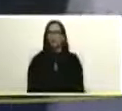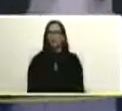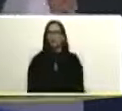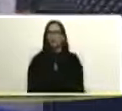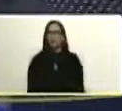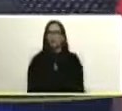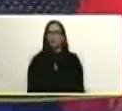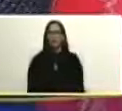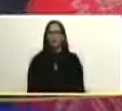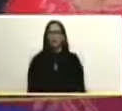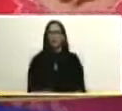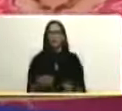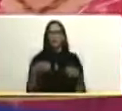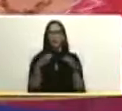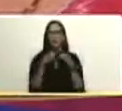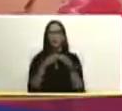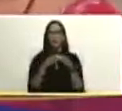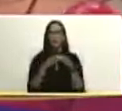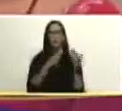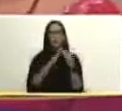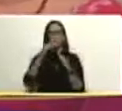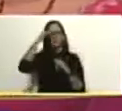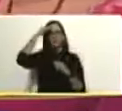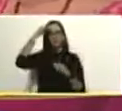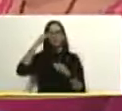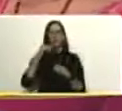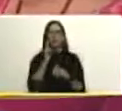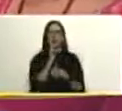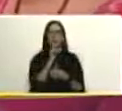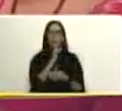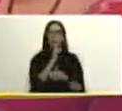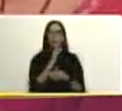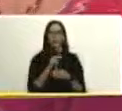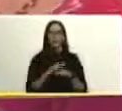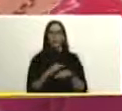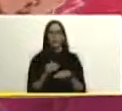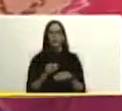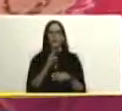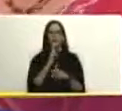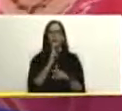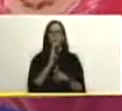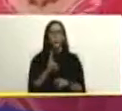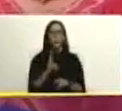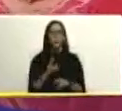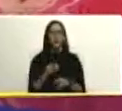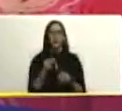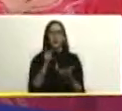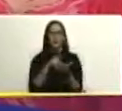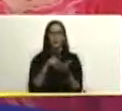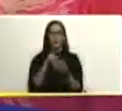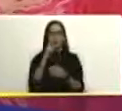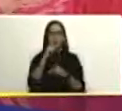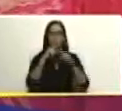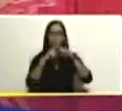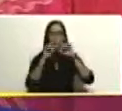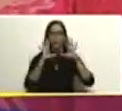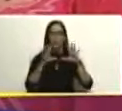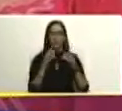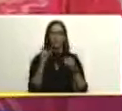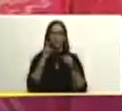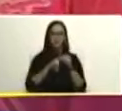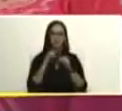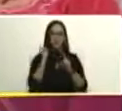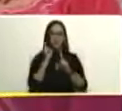incorporado a las bricomiles. Las bricomiles es la madre, porque responde a la participación del 1x10, y como es vínculo directo con